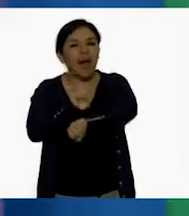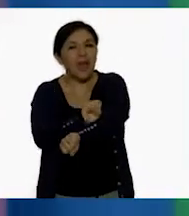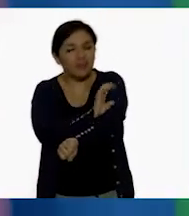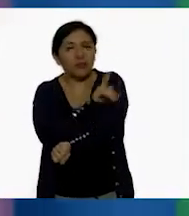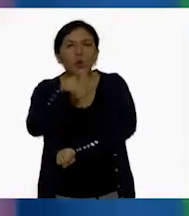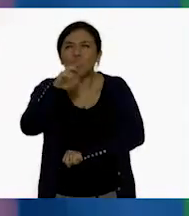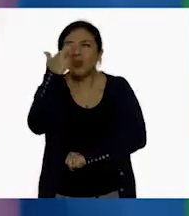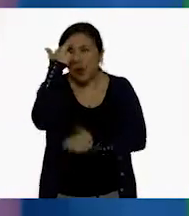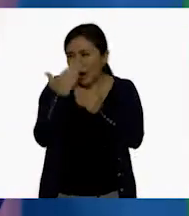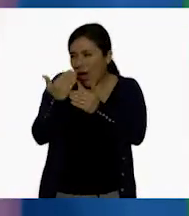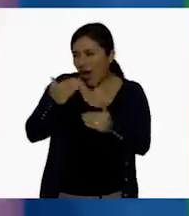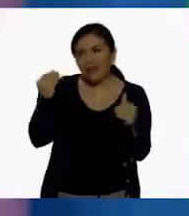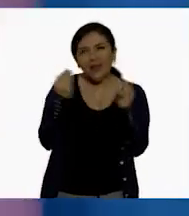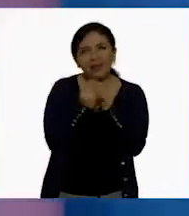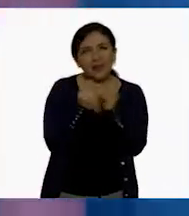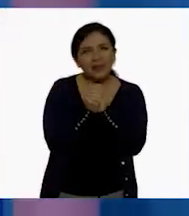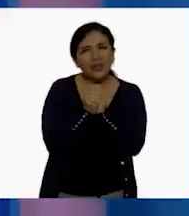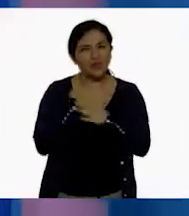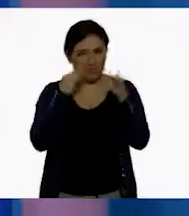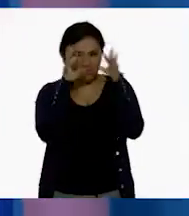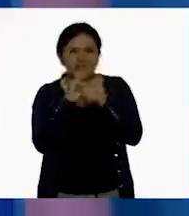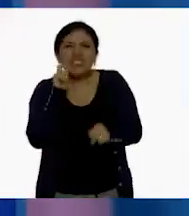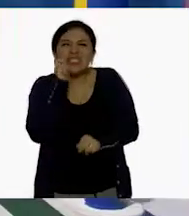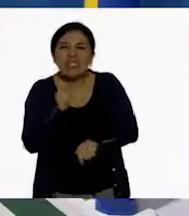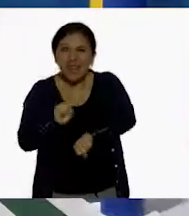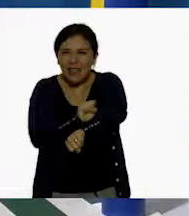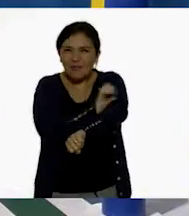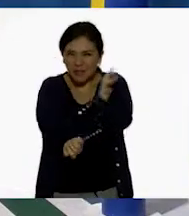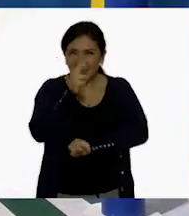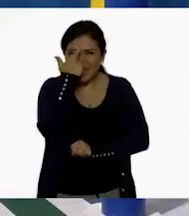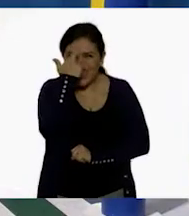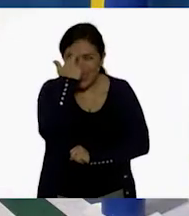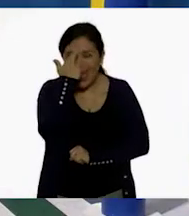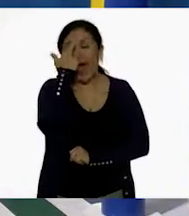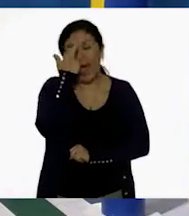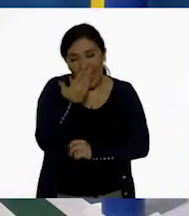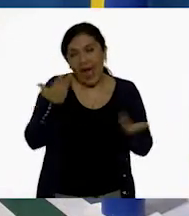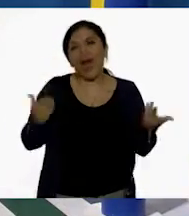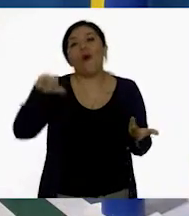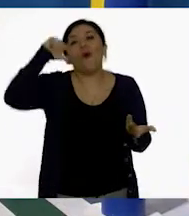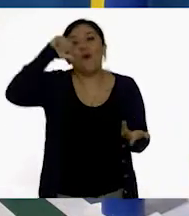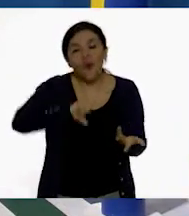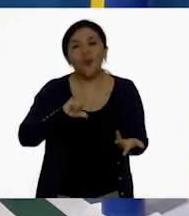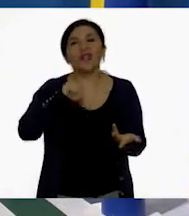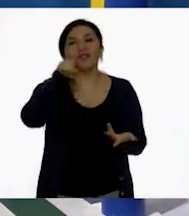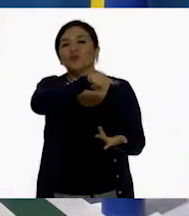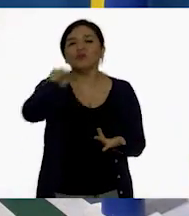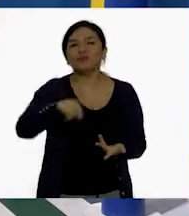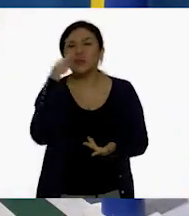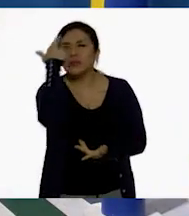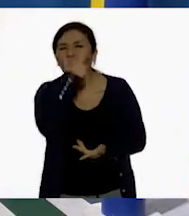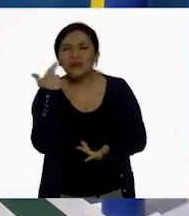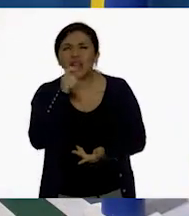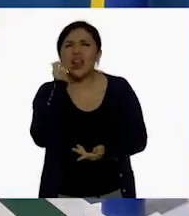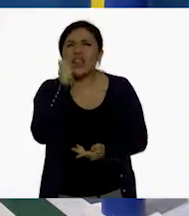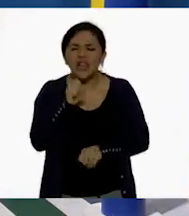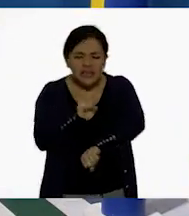la clase pasada hablamos de las emociones. En esta clase revisaremos las